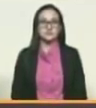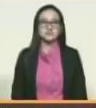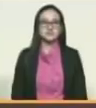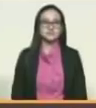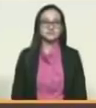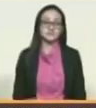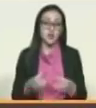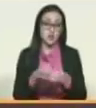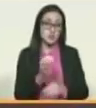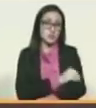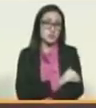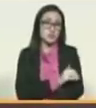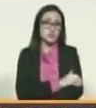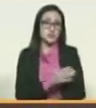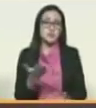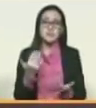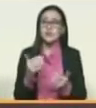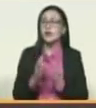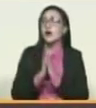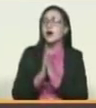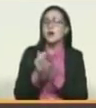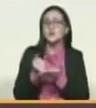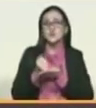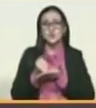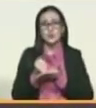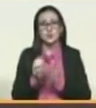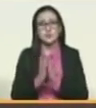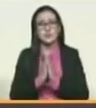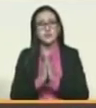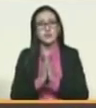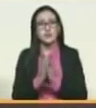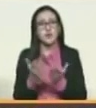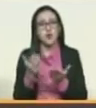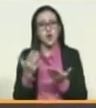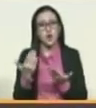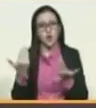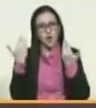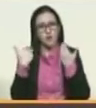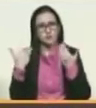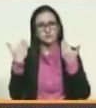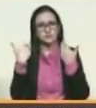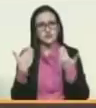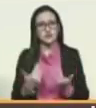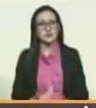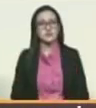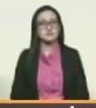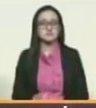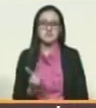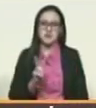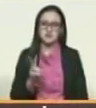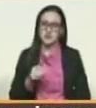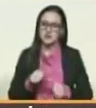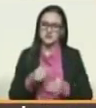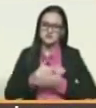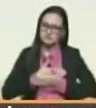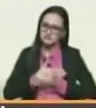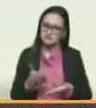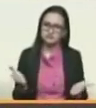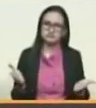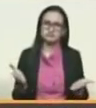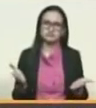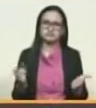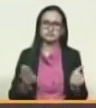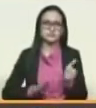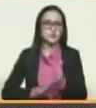derecha venezolana pidió auxilio. Denme un auxilito con un consejo permanente, por lo menos. Venezuela seguirá adelante su curso, Venezuela